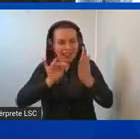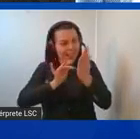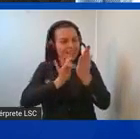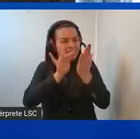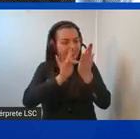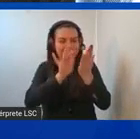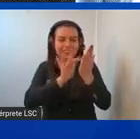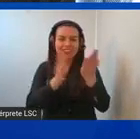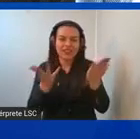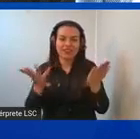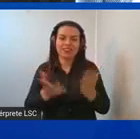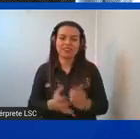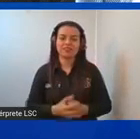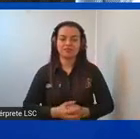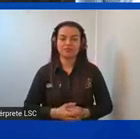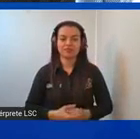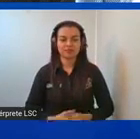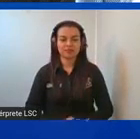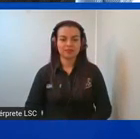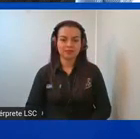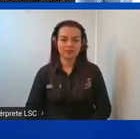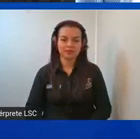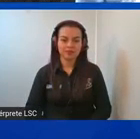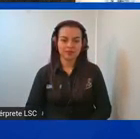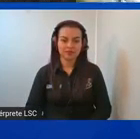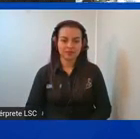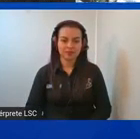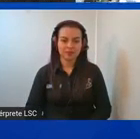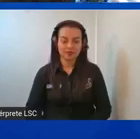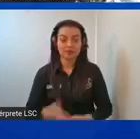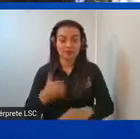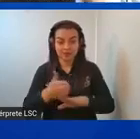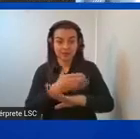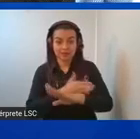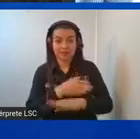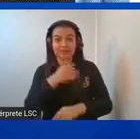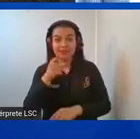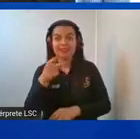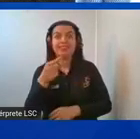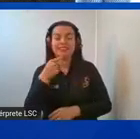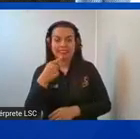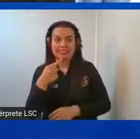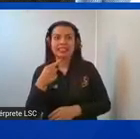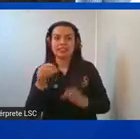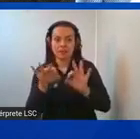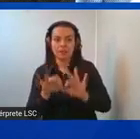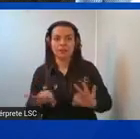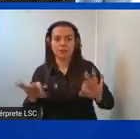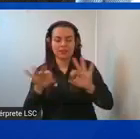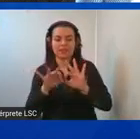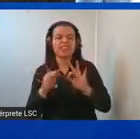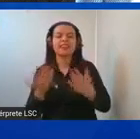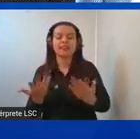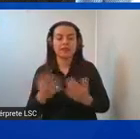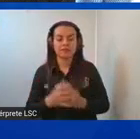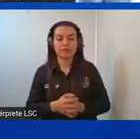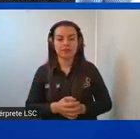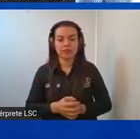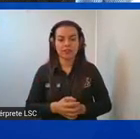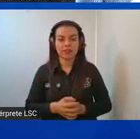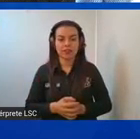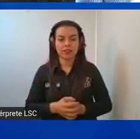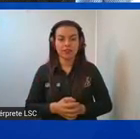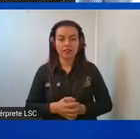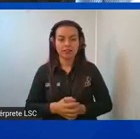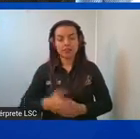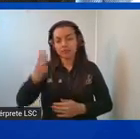senadora Rubini dijo ahora algo importante, y es que queda la facultad